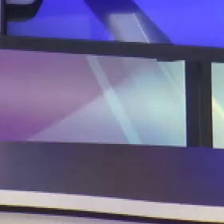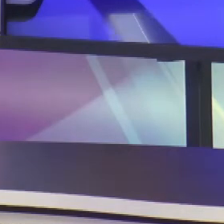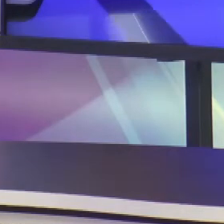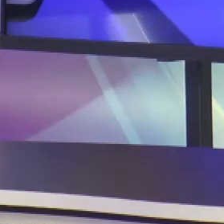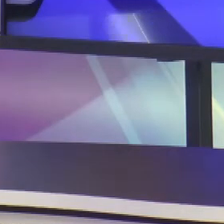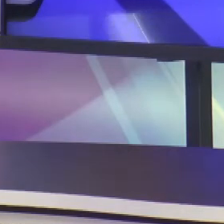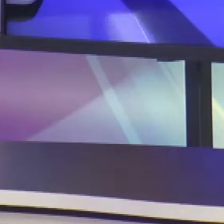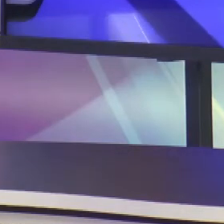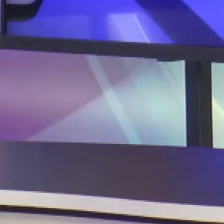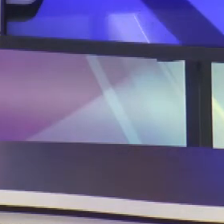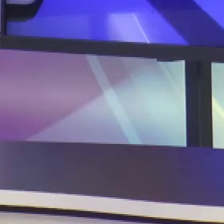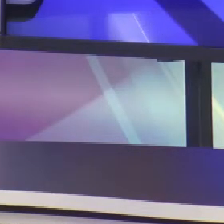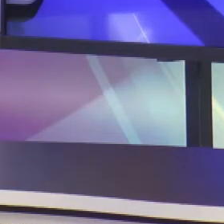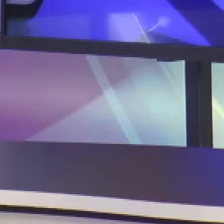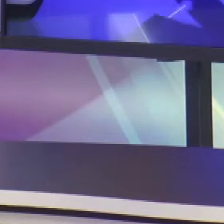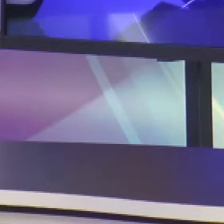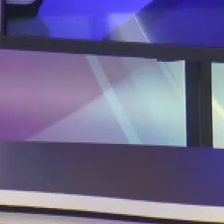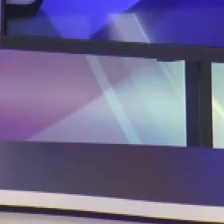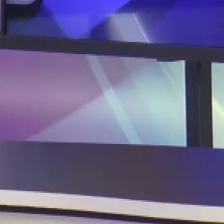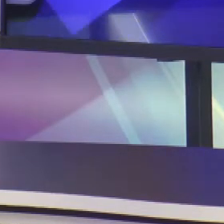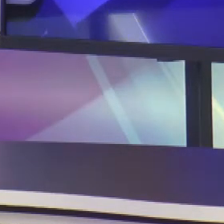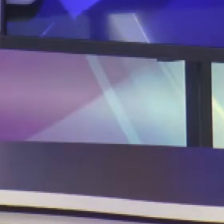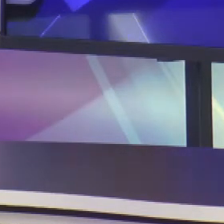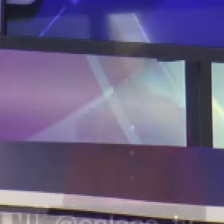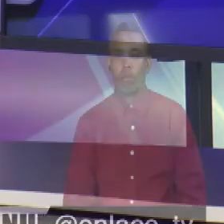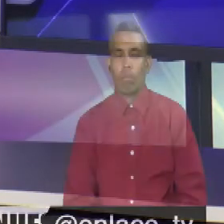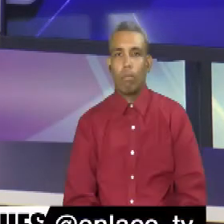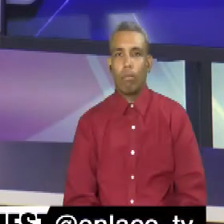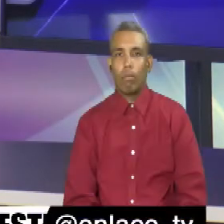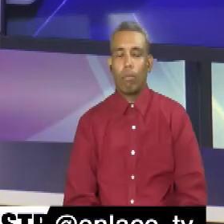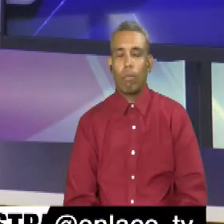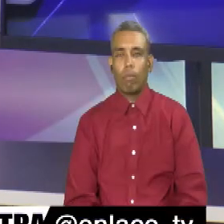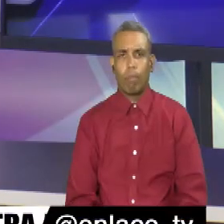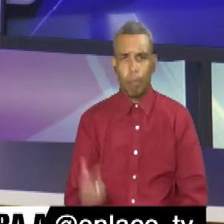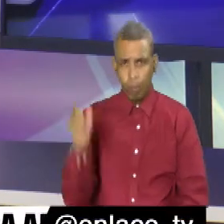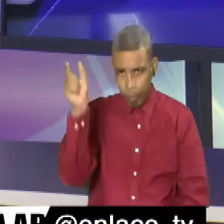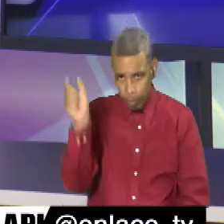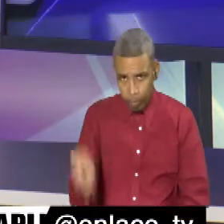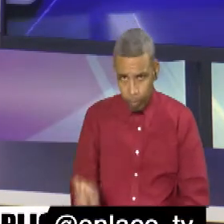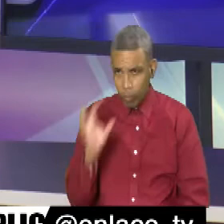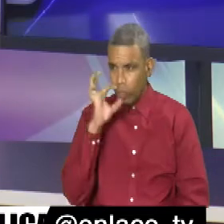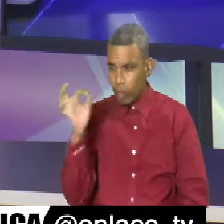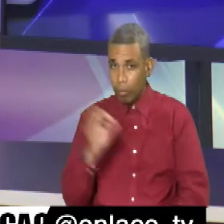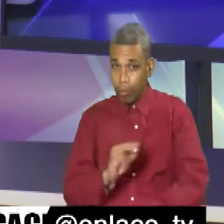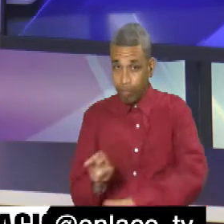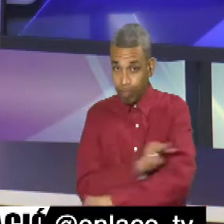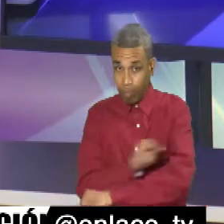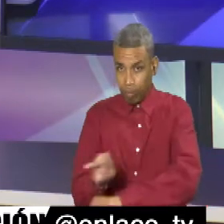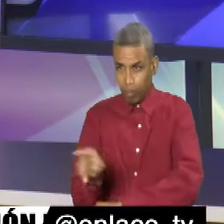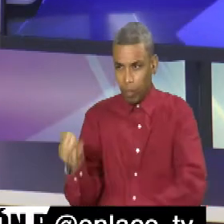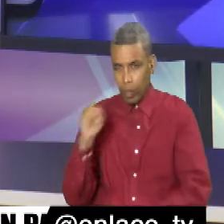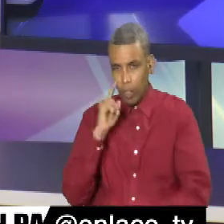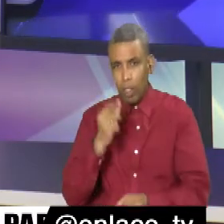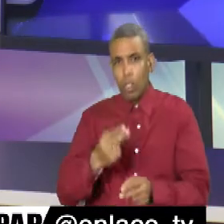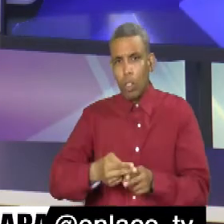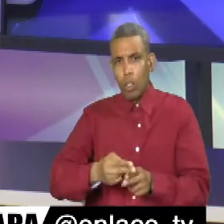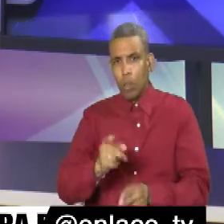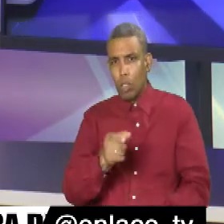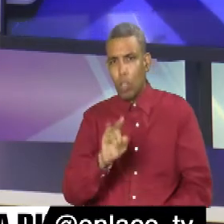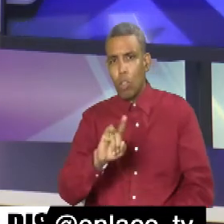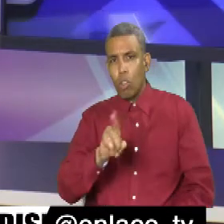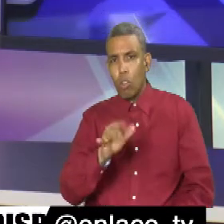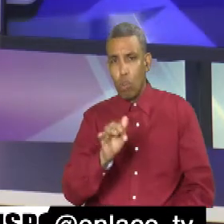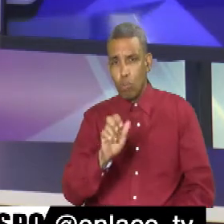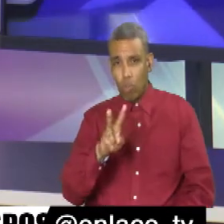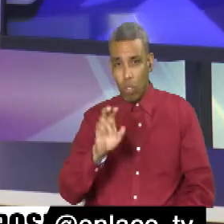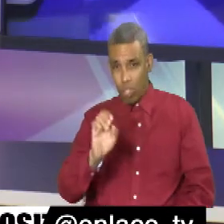Comenzamos con el desarrollo de nuestra información. Personero municipal Gustavo de la Osa confirmó a Enlace Noticias que fue devuelta tutela de revocatoria